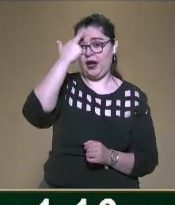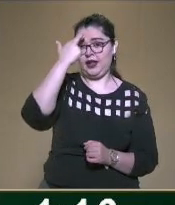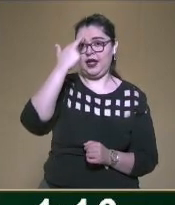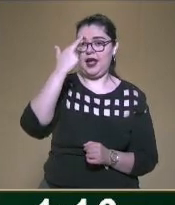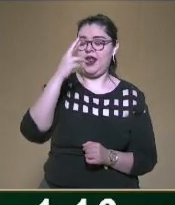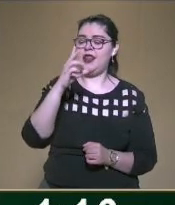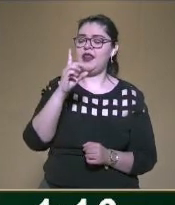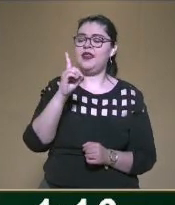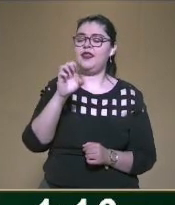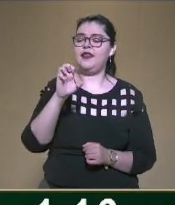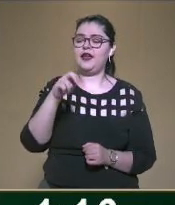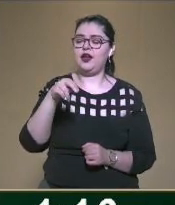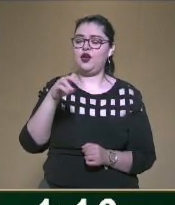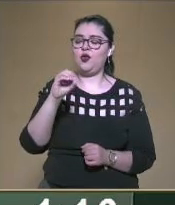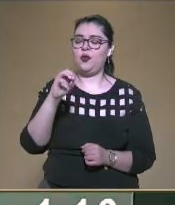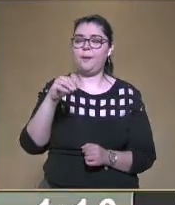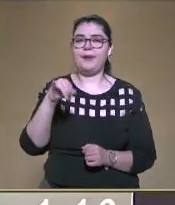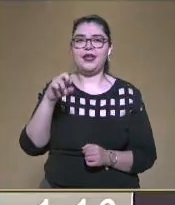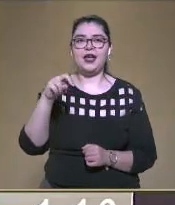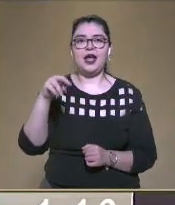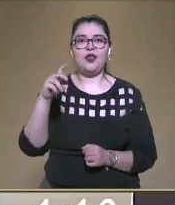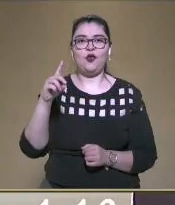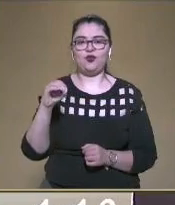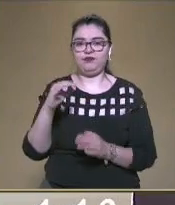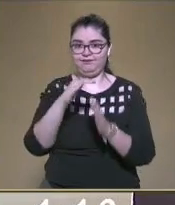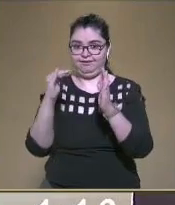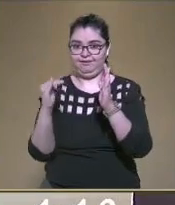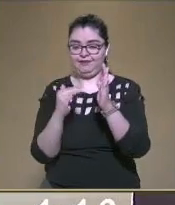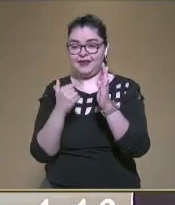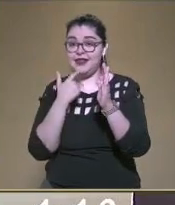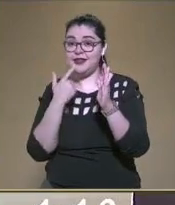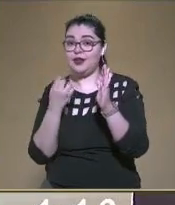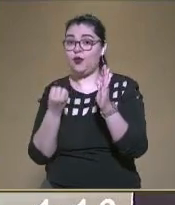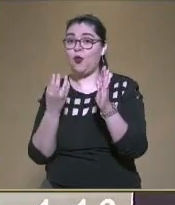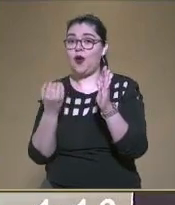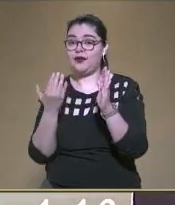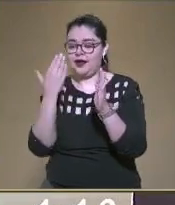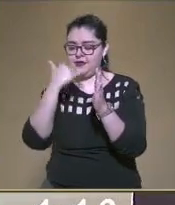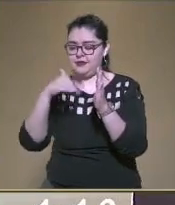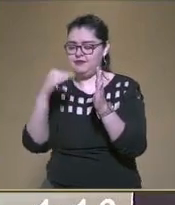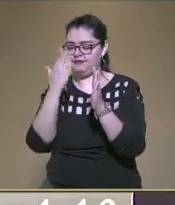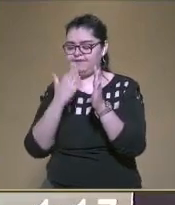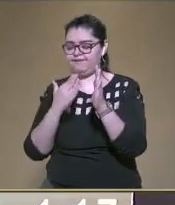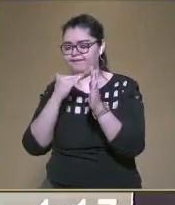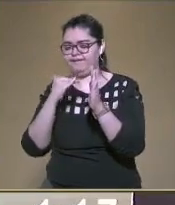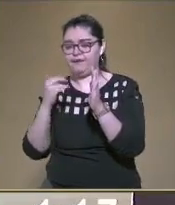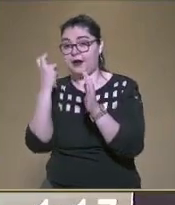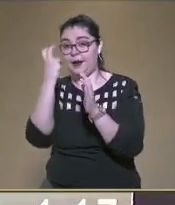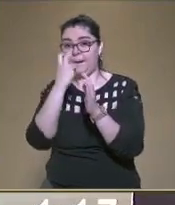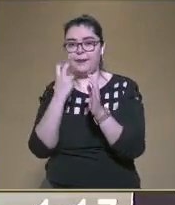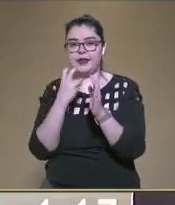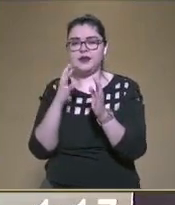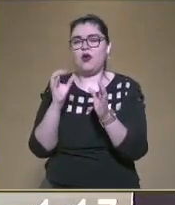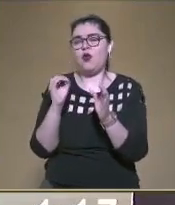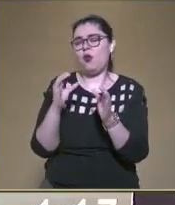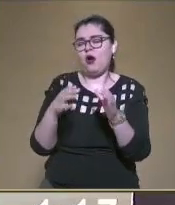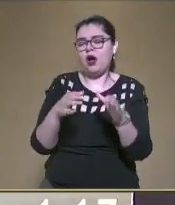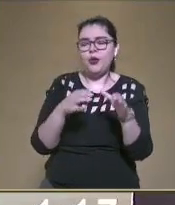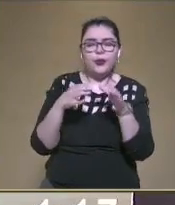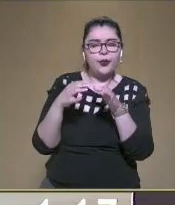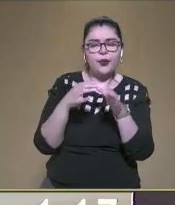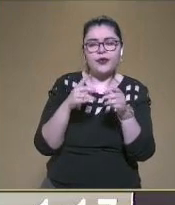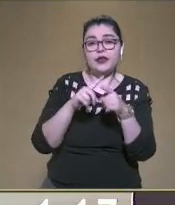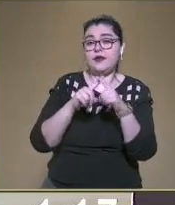cuántas partes vas a dividir tú la pizza que te vamos a mostrar, ¿ok? O si quieres hablar de pastel, o si quieres hablar de cualquier